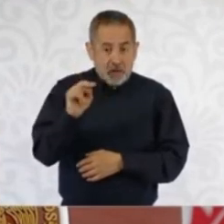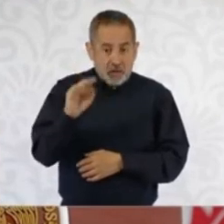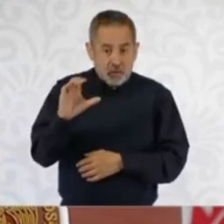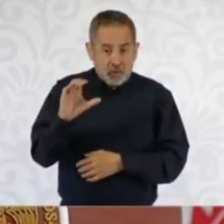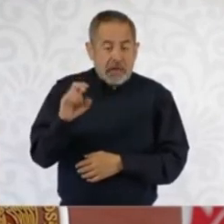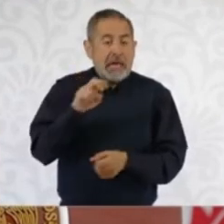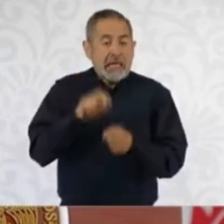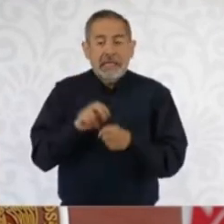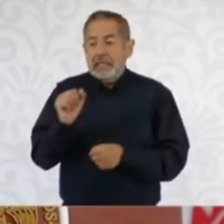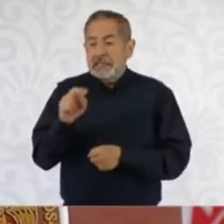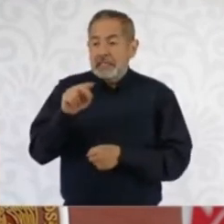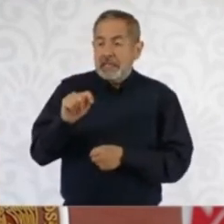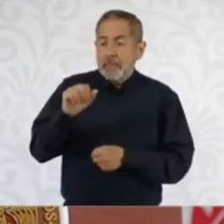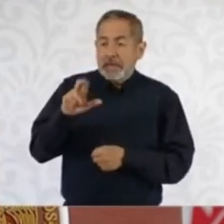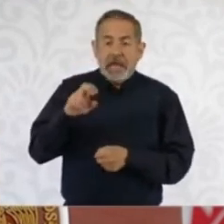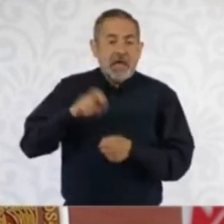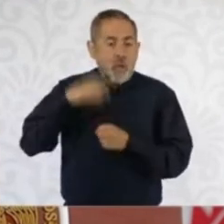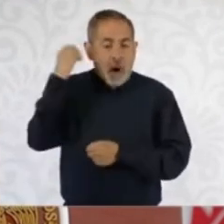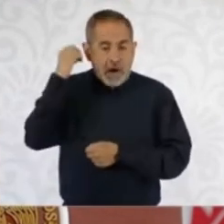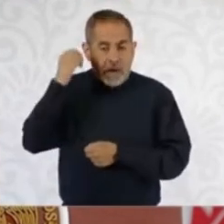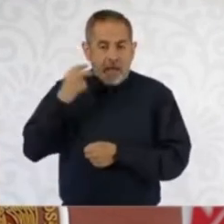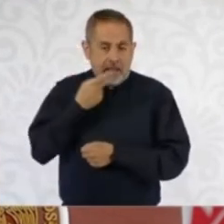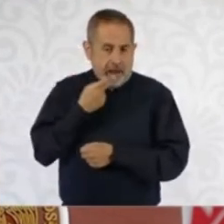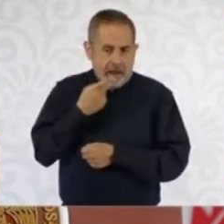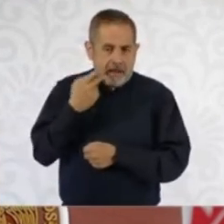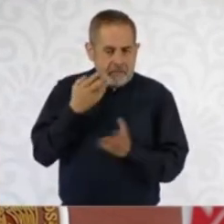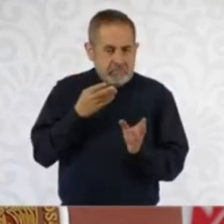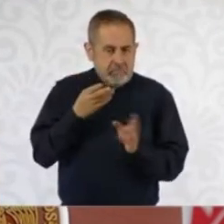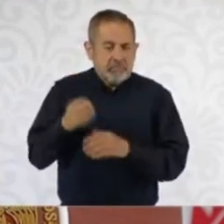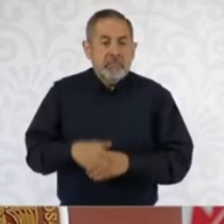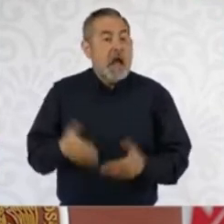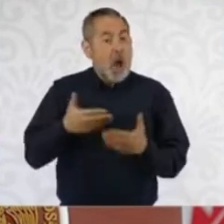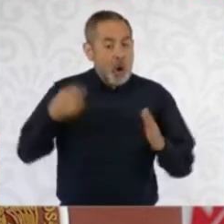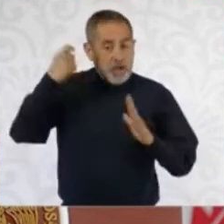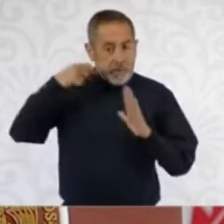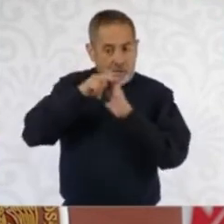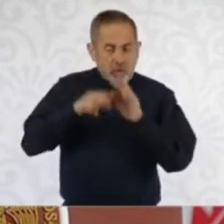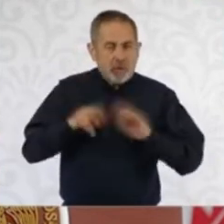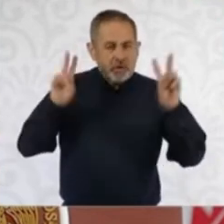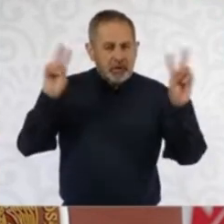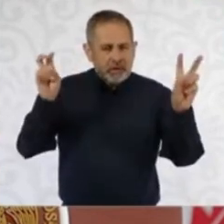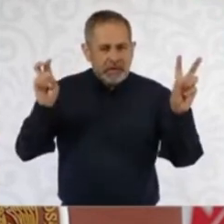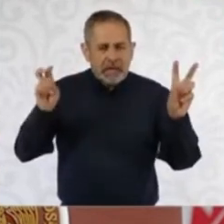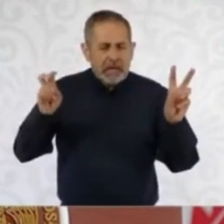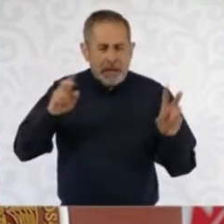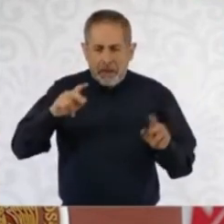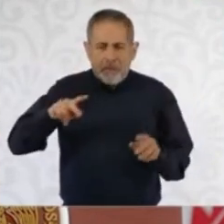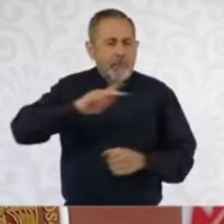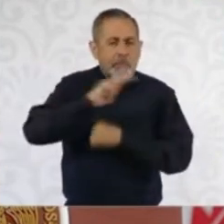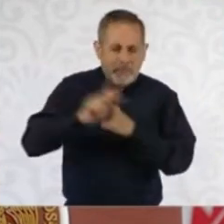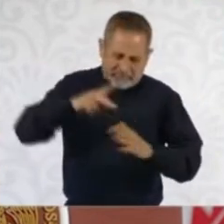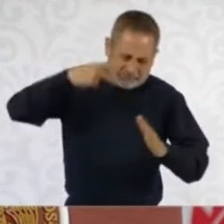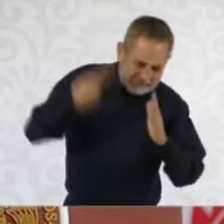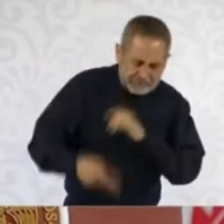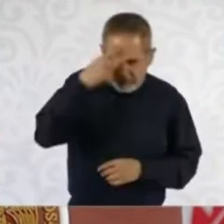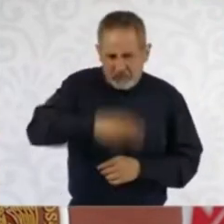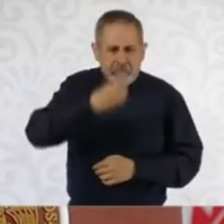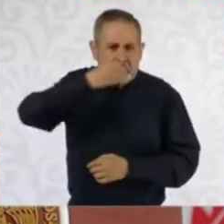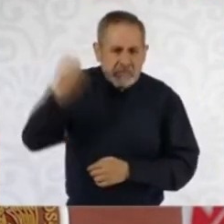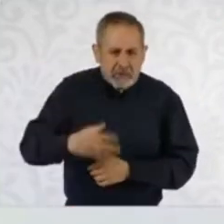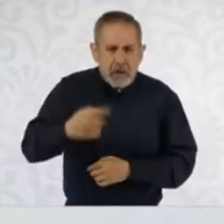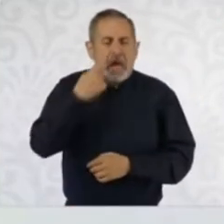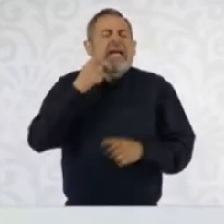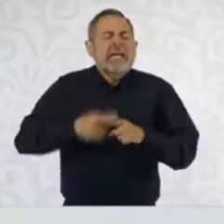de Santa María Tepantlali, Mije, Oaxaca. Hoy, en Suave Patria, conoceremos a la banda femenil de Mujeres del Viento